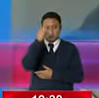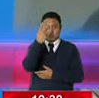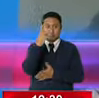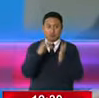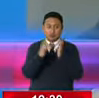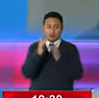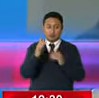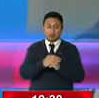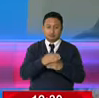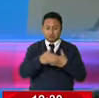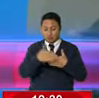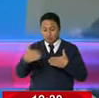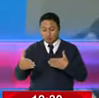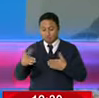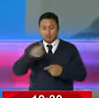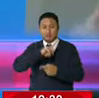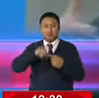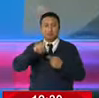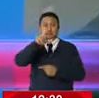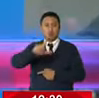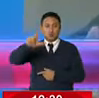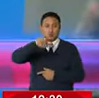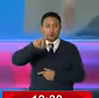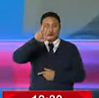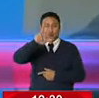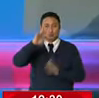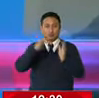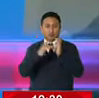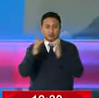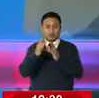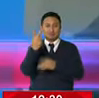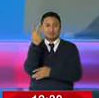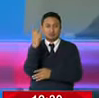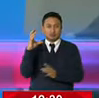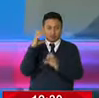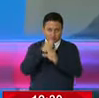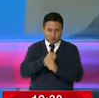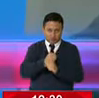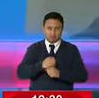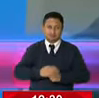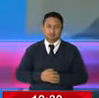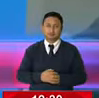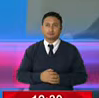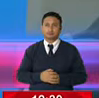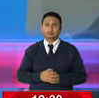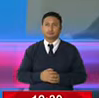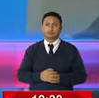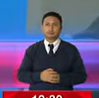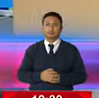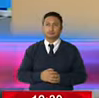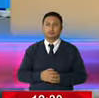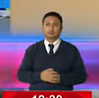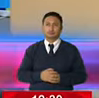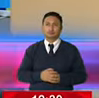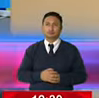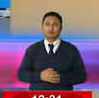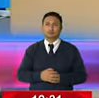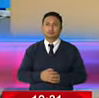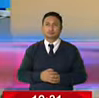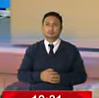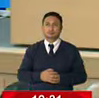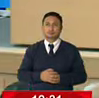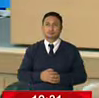abril y se mantendrán operativamente hasta las 0 horas del día lunes 3 de abril. Sin embargo,